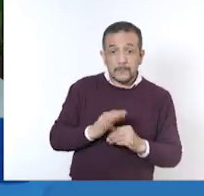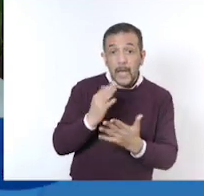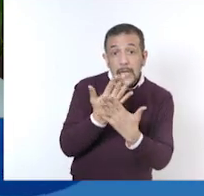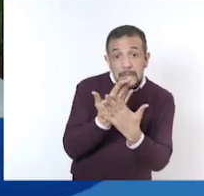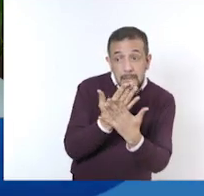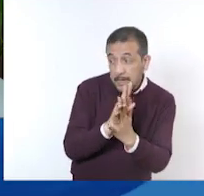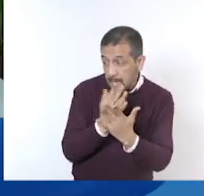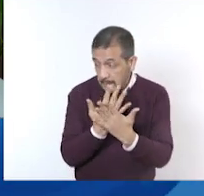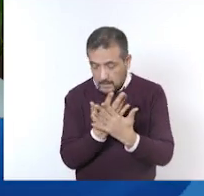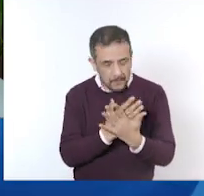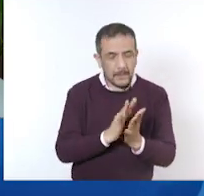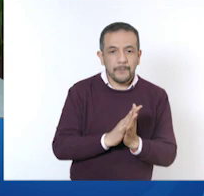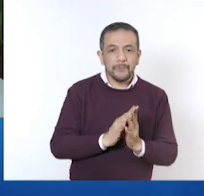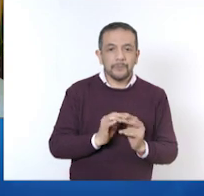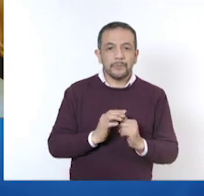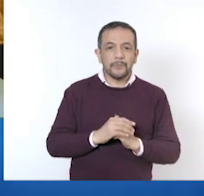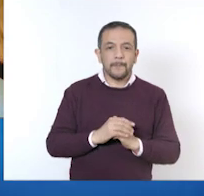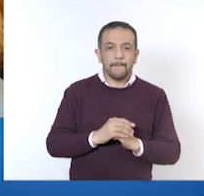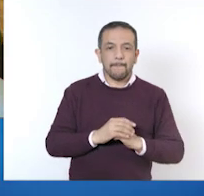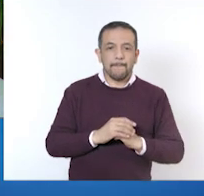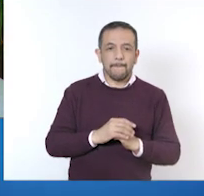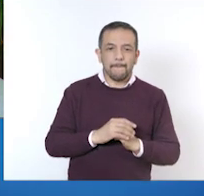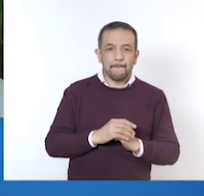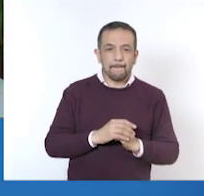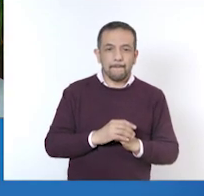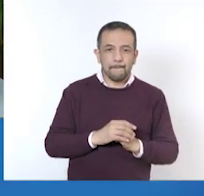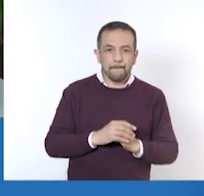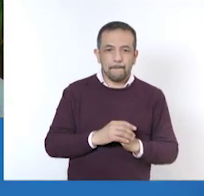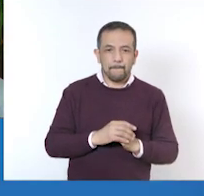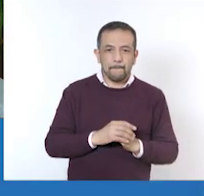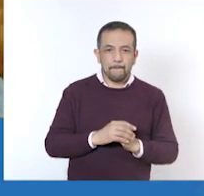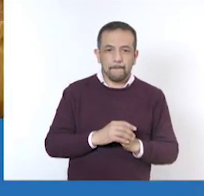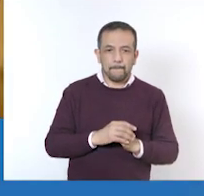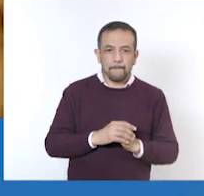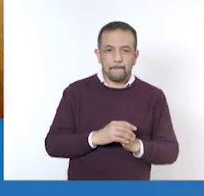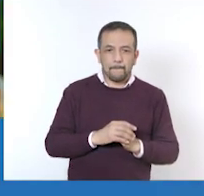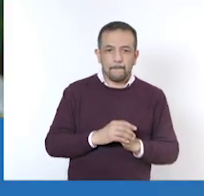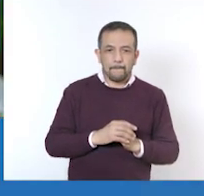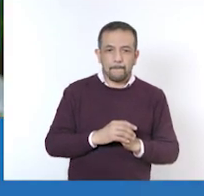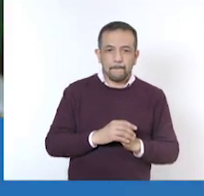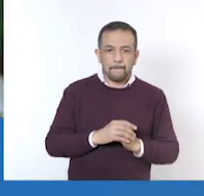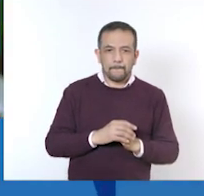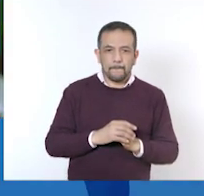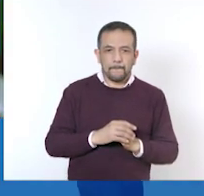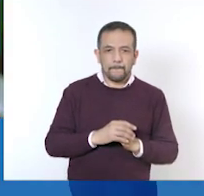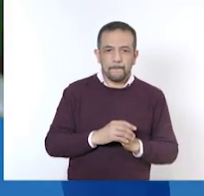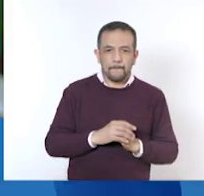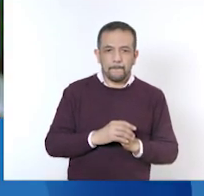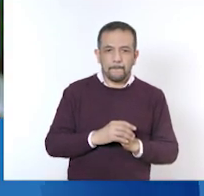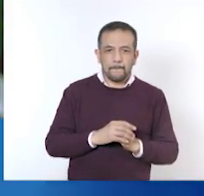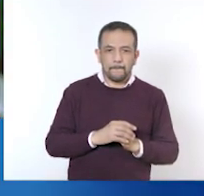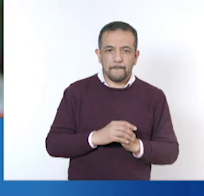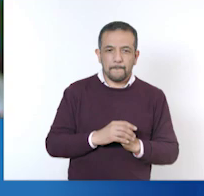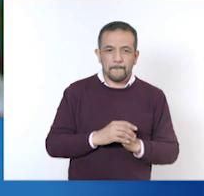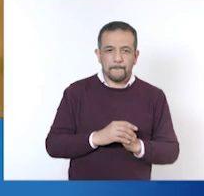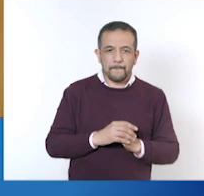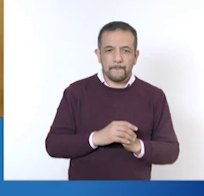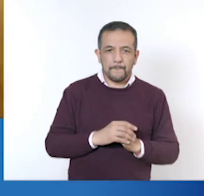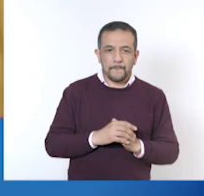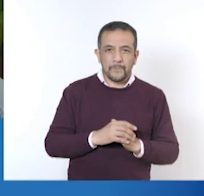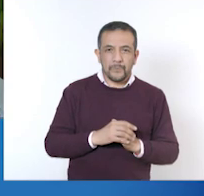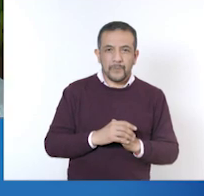Esperen. ¿Eh?